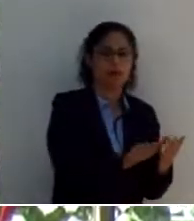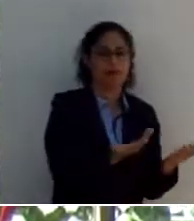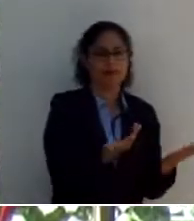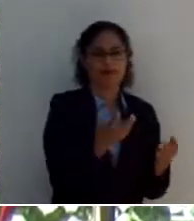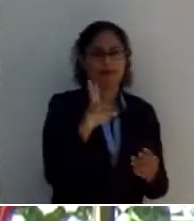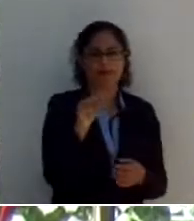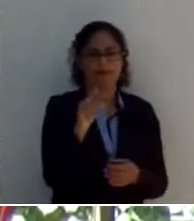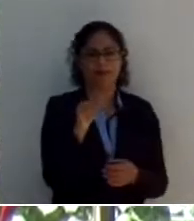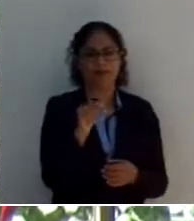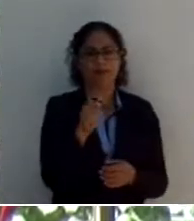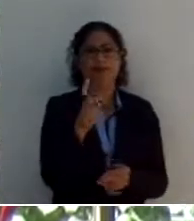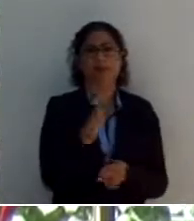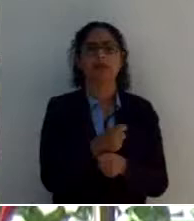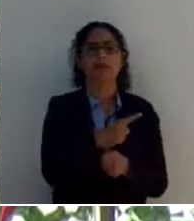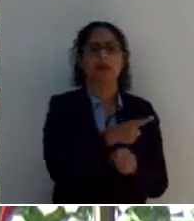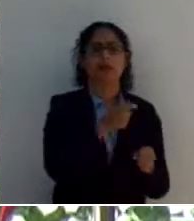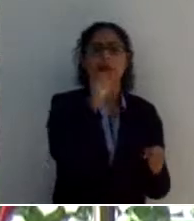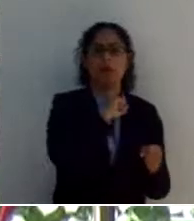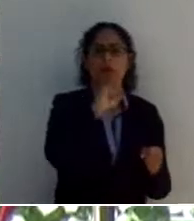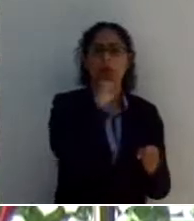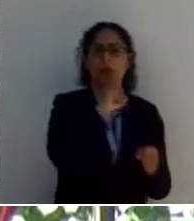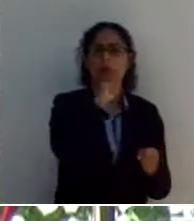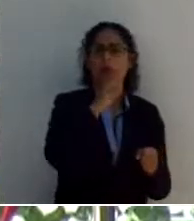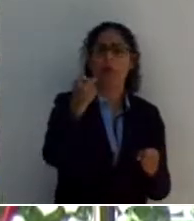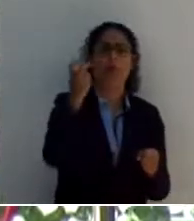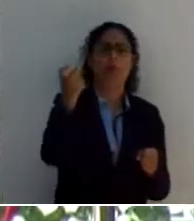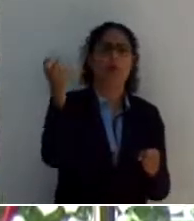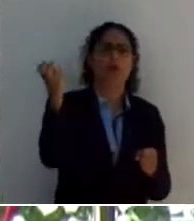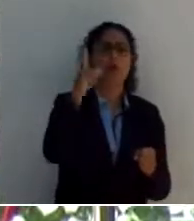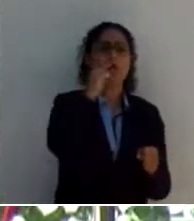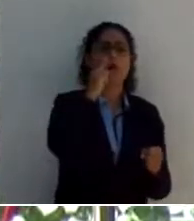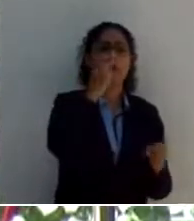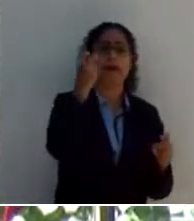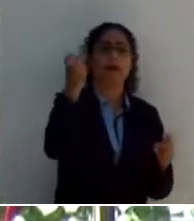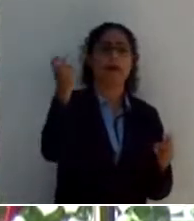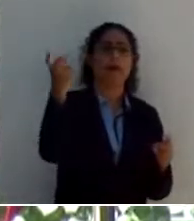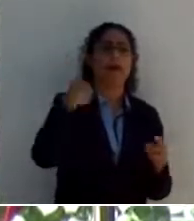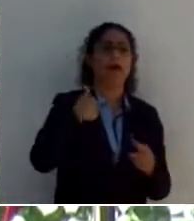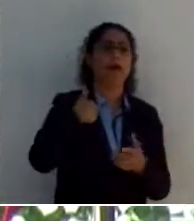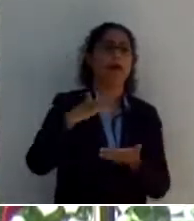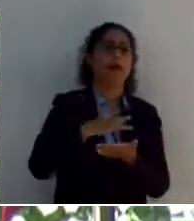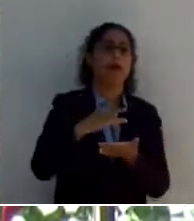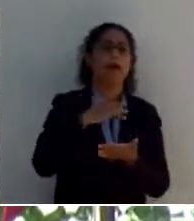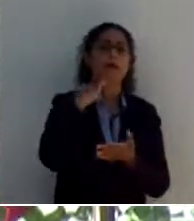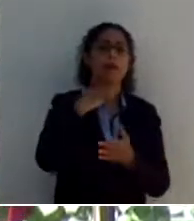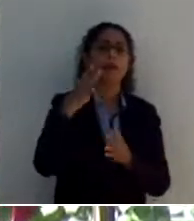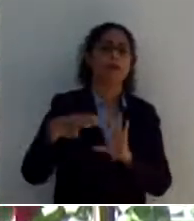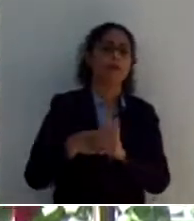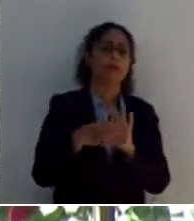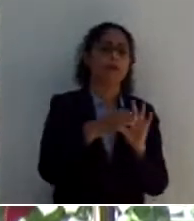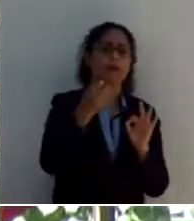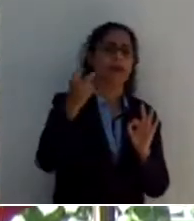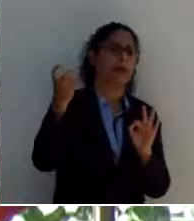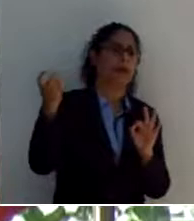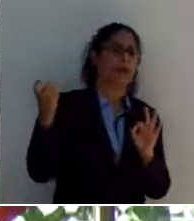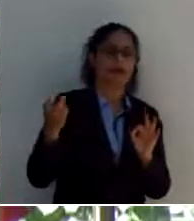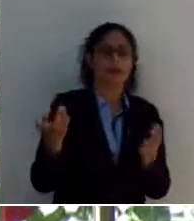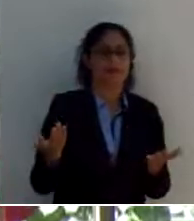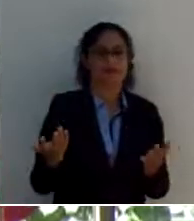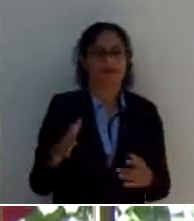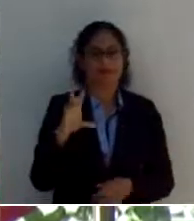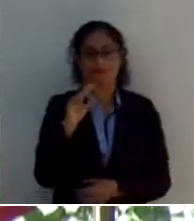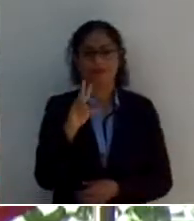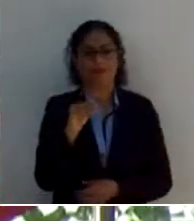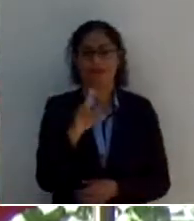hacen es delatar a los compañeros que los ayudaron y al rato la desgracia personal y familiar. Por